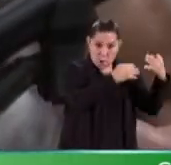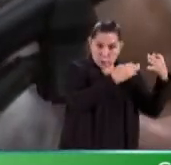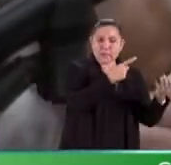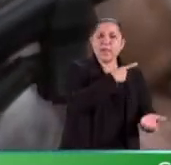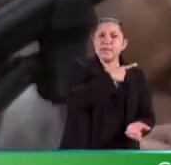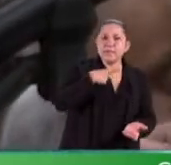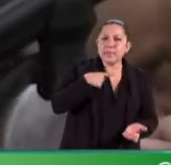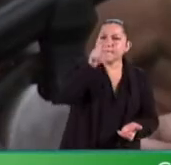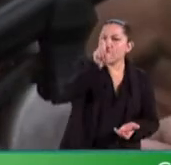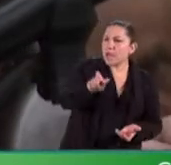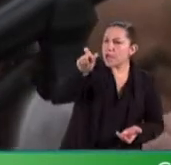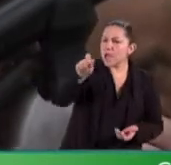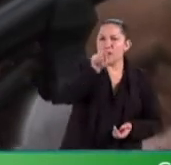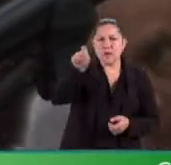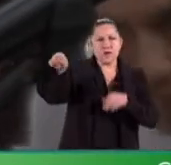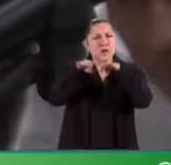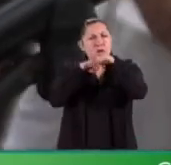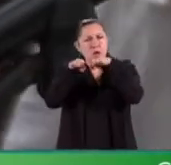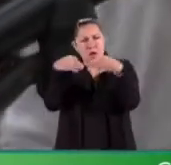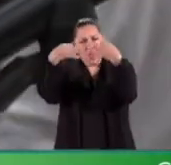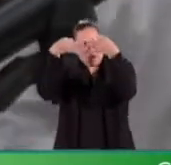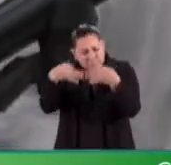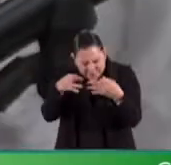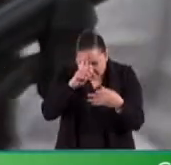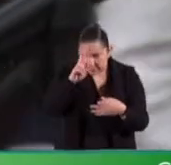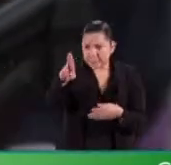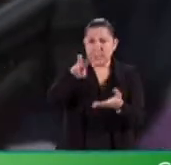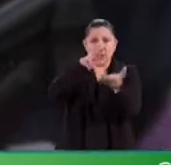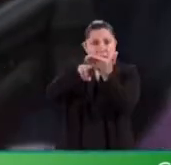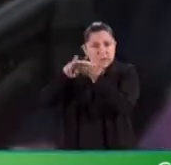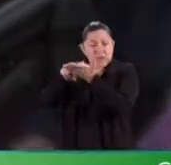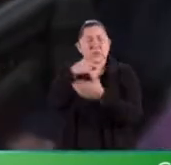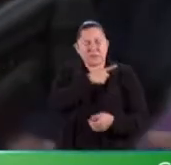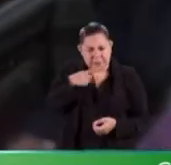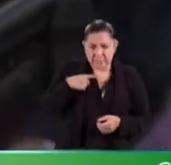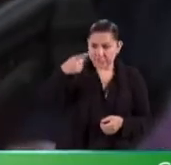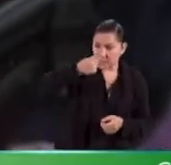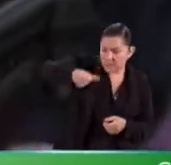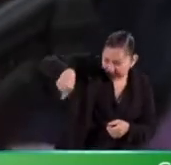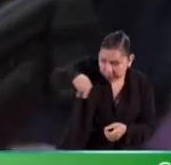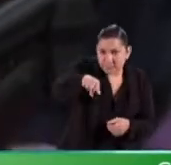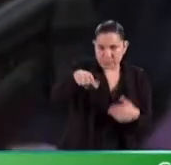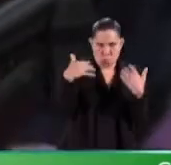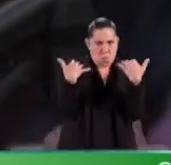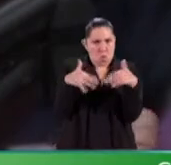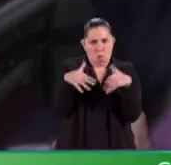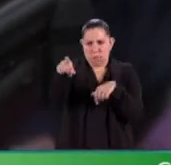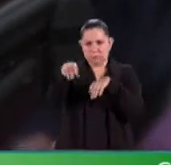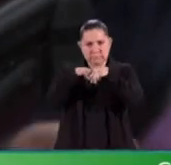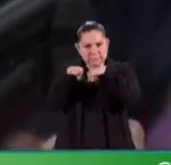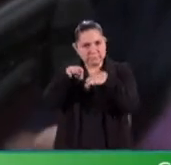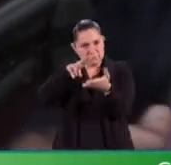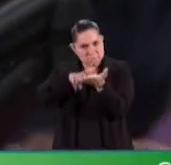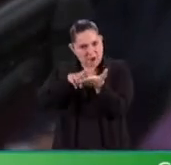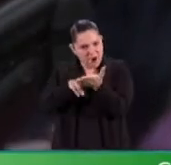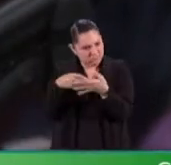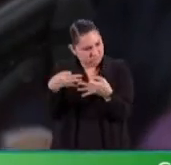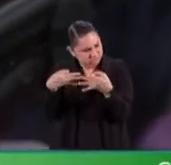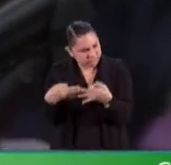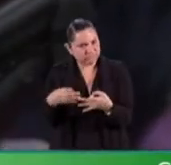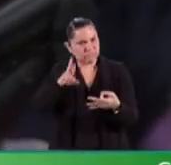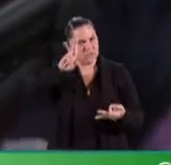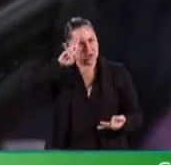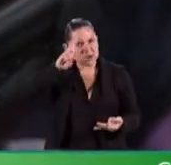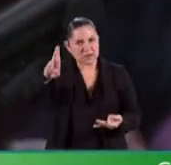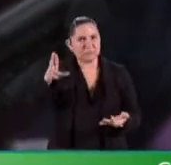para reconocer, para empoderar a los trabajadores del Poder Judicial, si queremos tener una institución más potente y